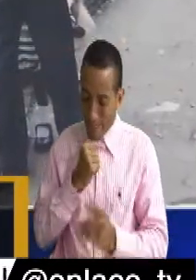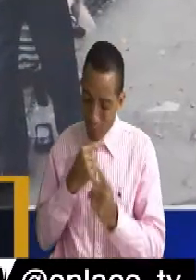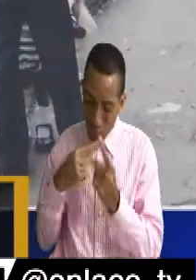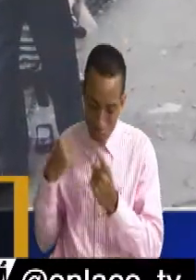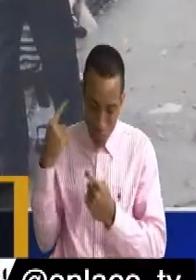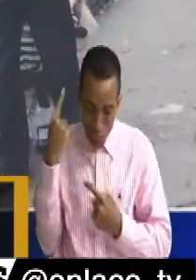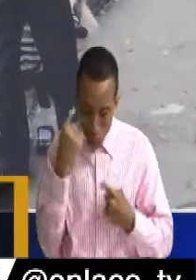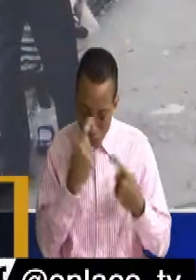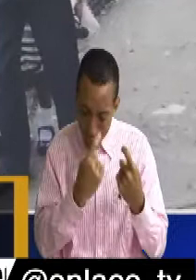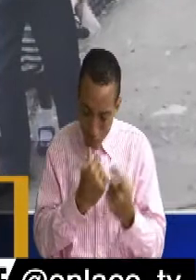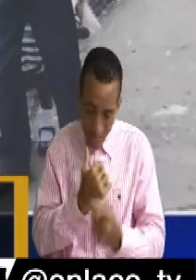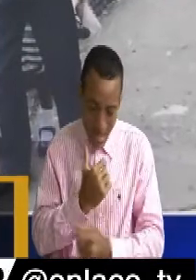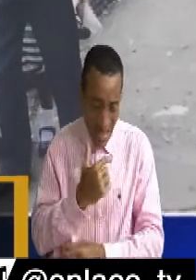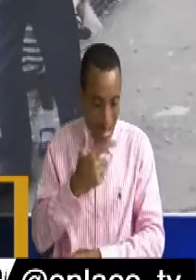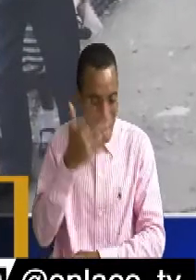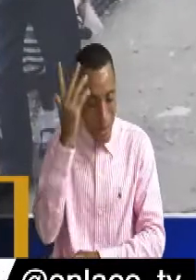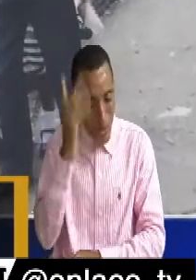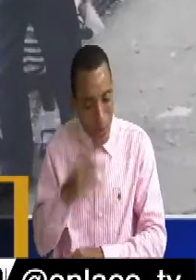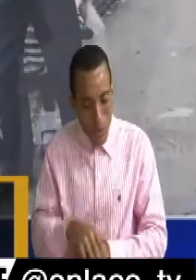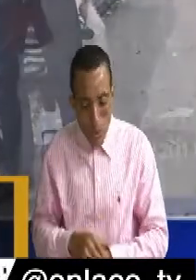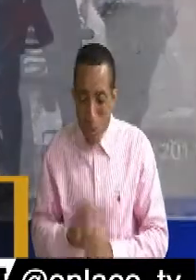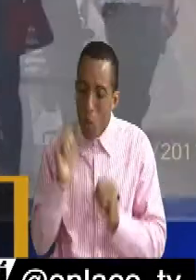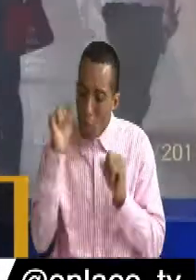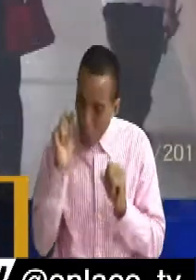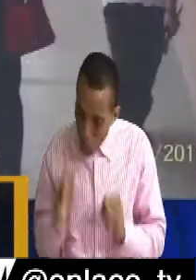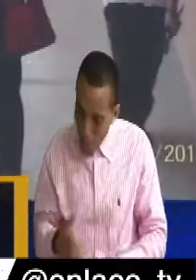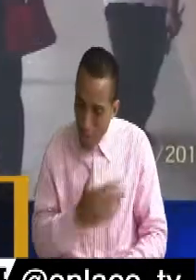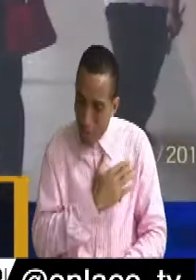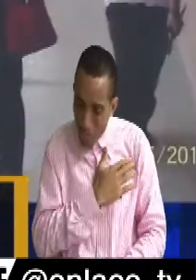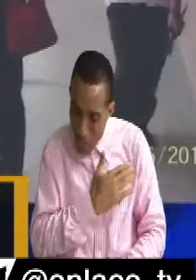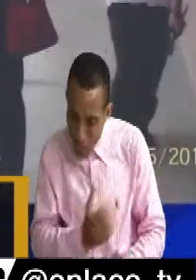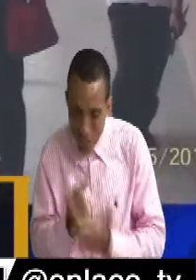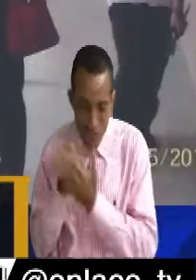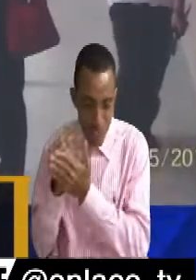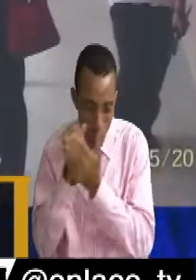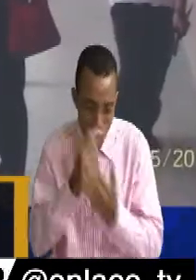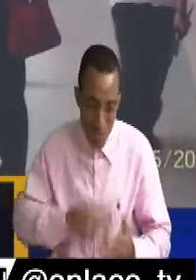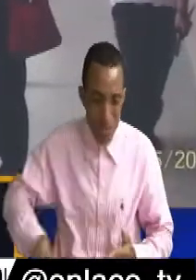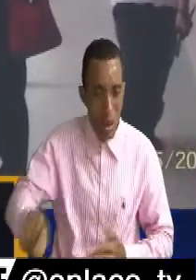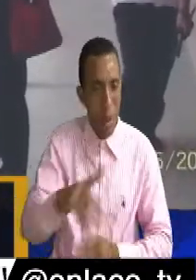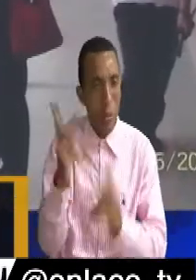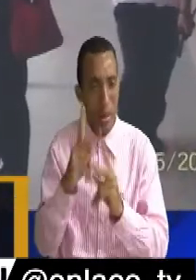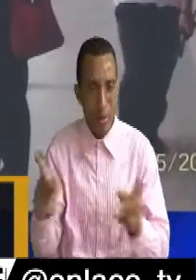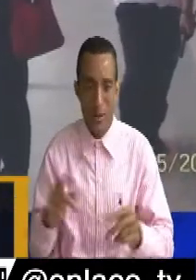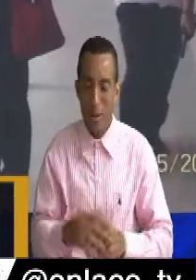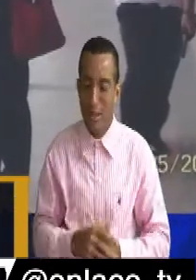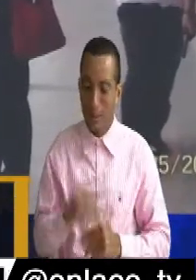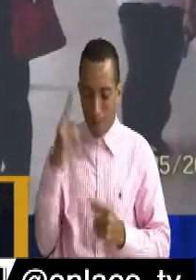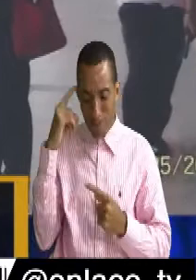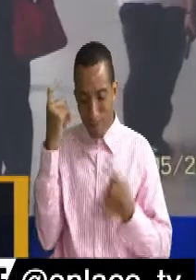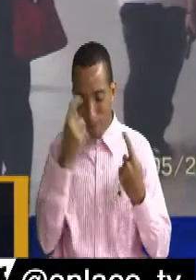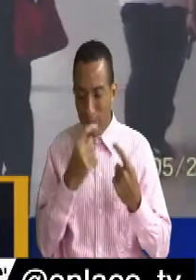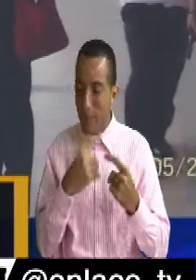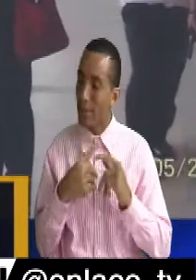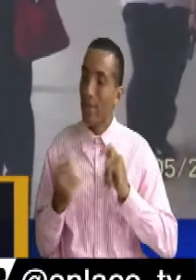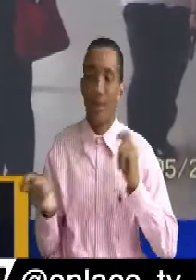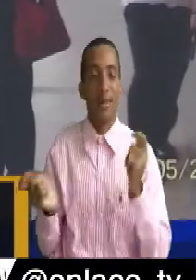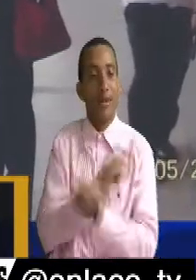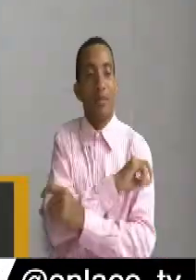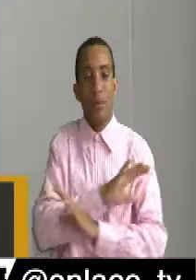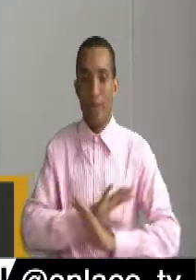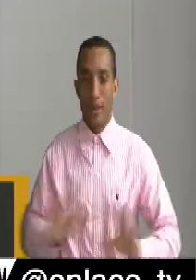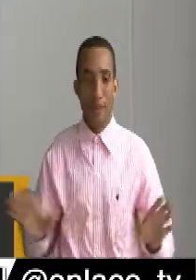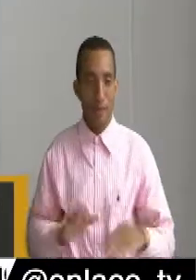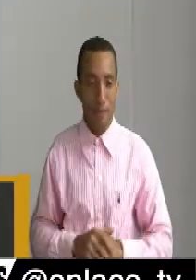cuenta que yo podía dar más y ayudar a estas personas. Entonces me cambió totalmente la